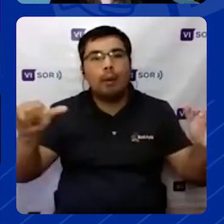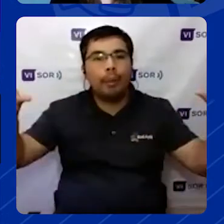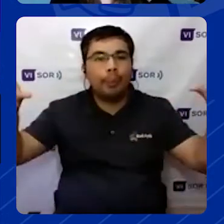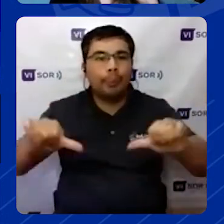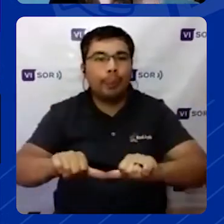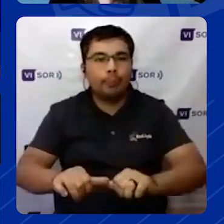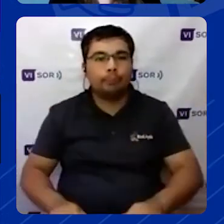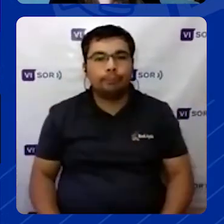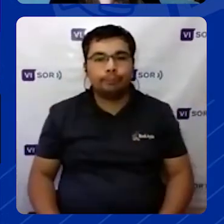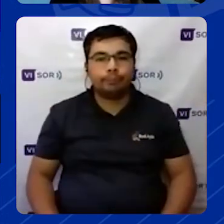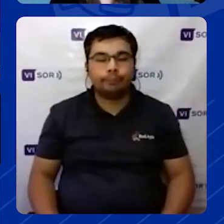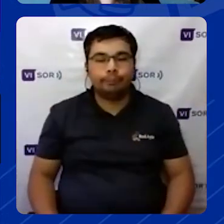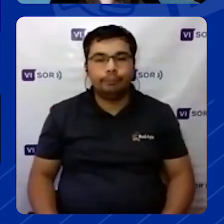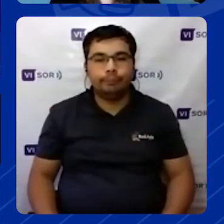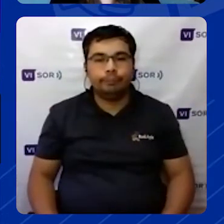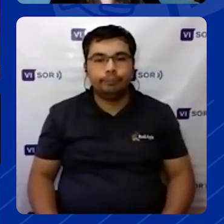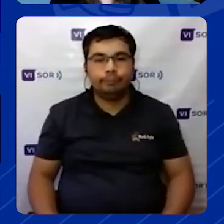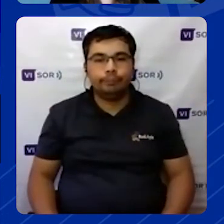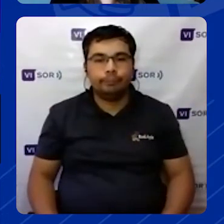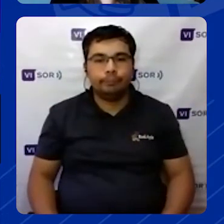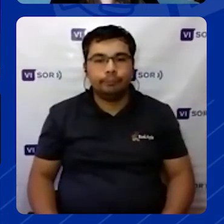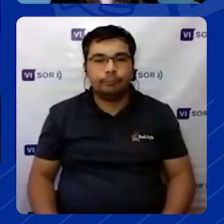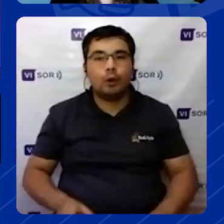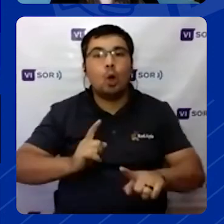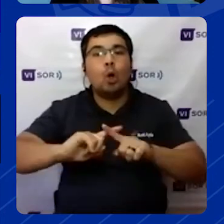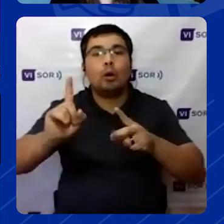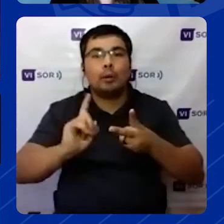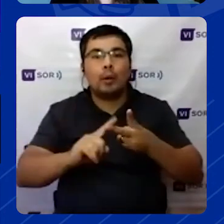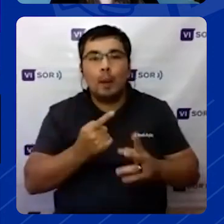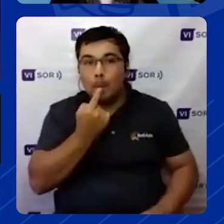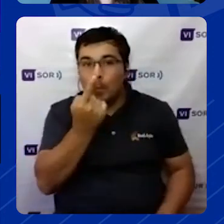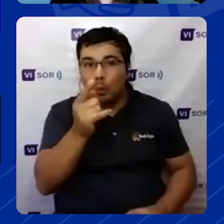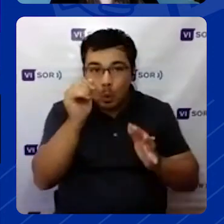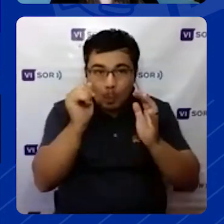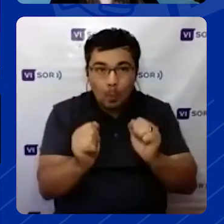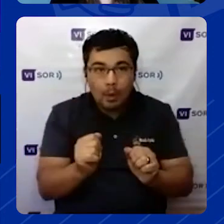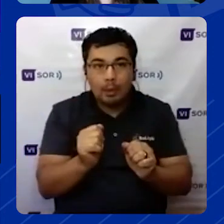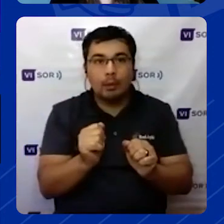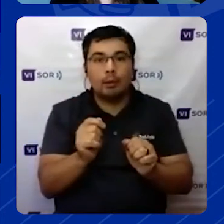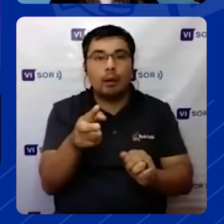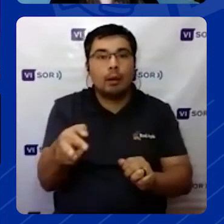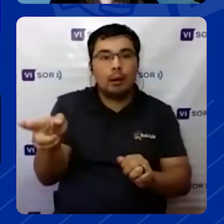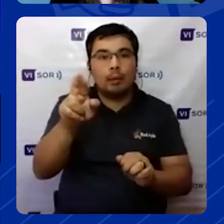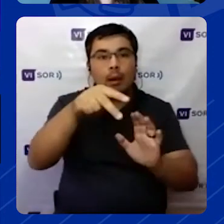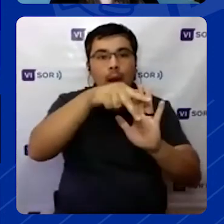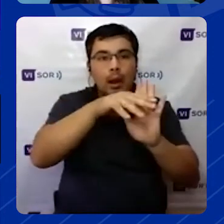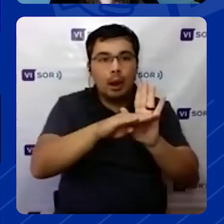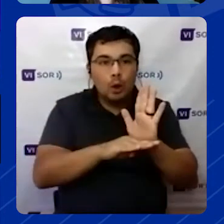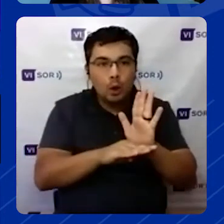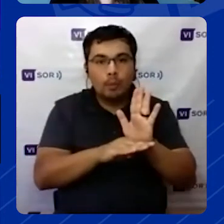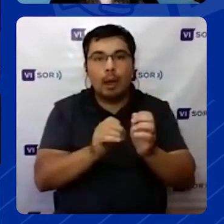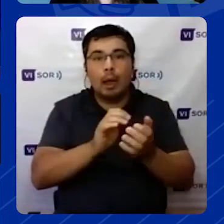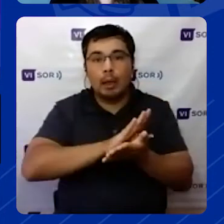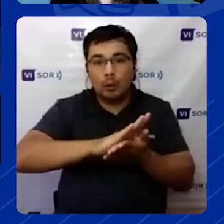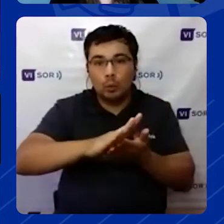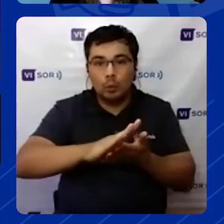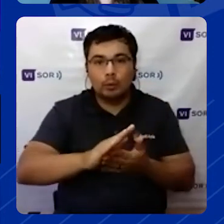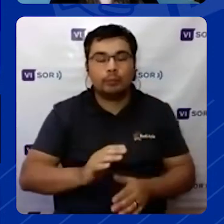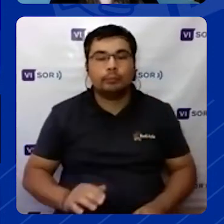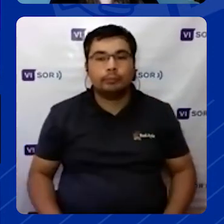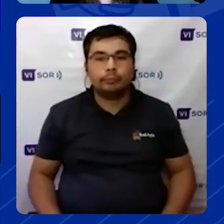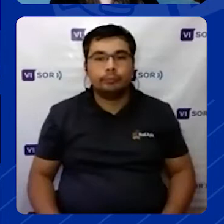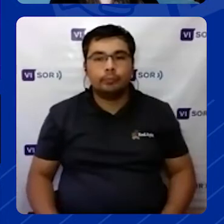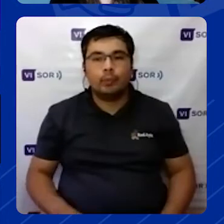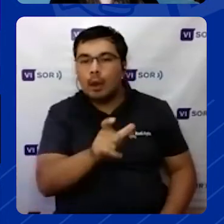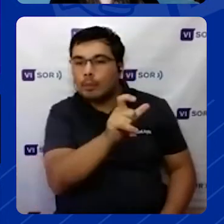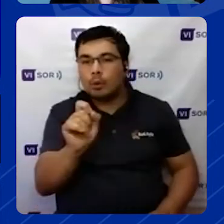gracias, Óscar. También preguntan si es que podrías repetir las normas que eran gratuitas. Sí. Porque las personas que están interesadas